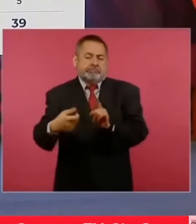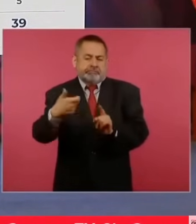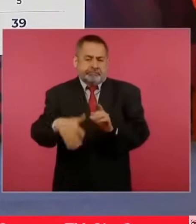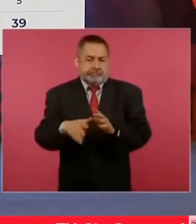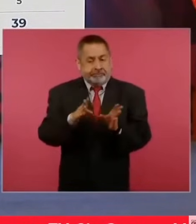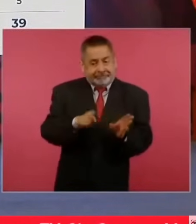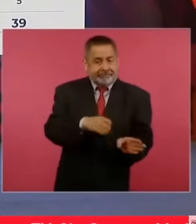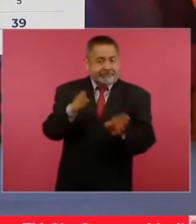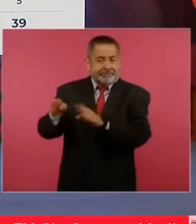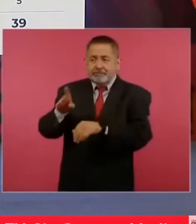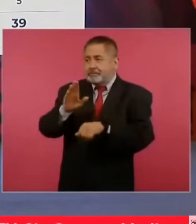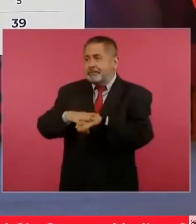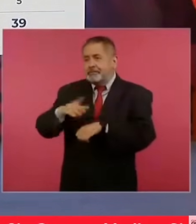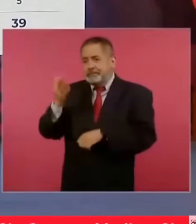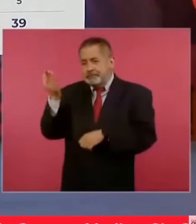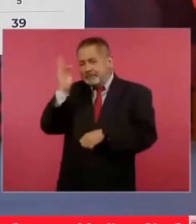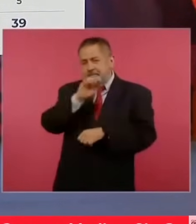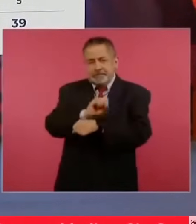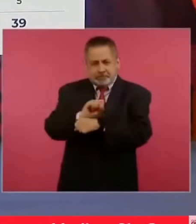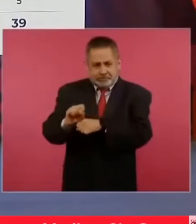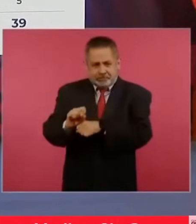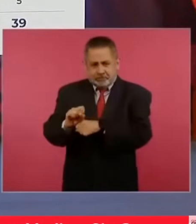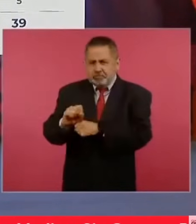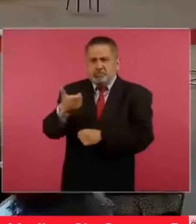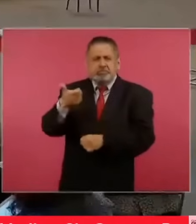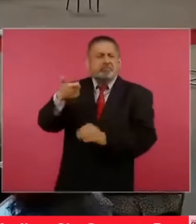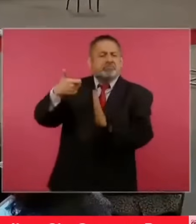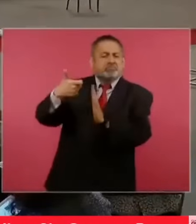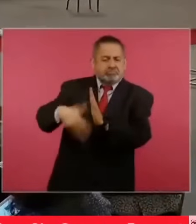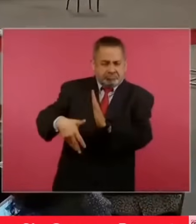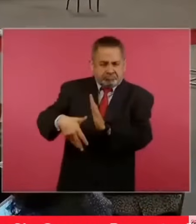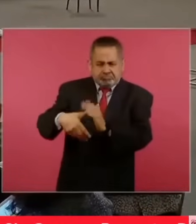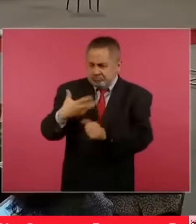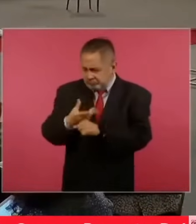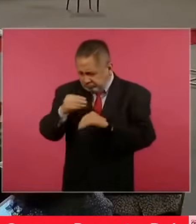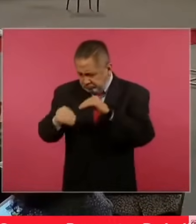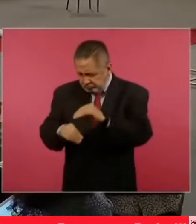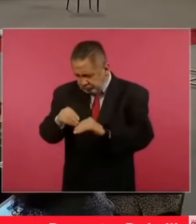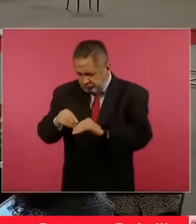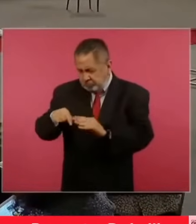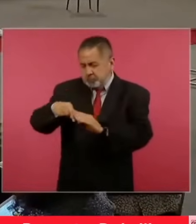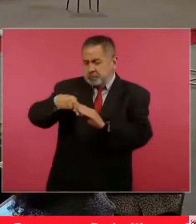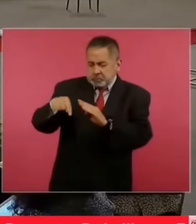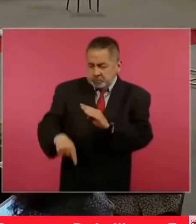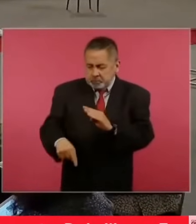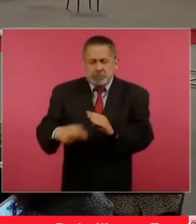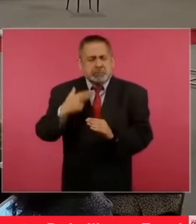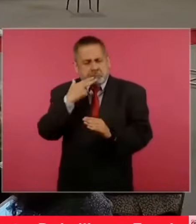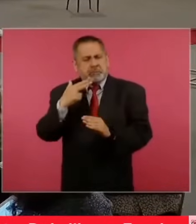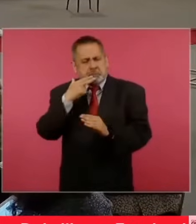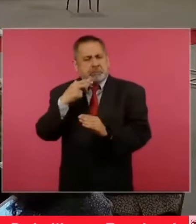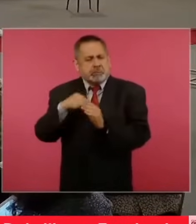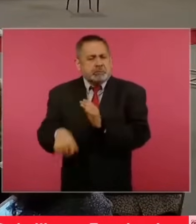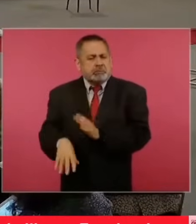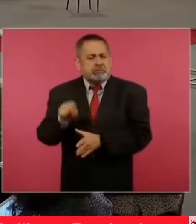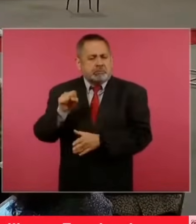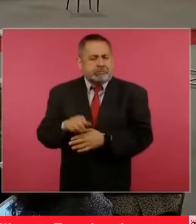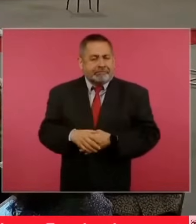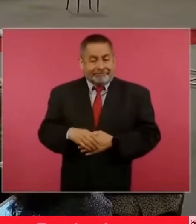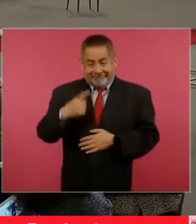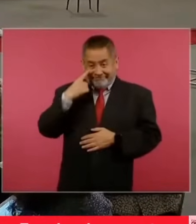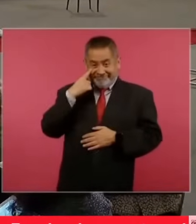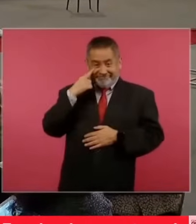ligera todavía, con menor precio, con una cuestión adicional importante. Este tipo de